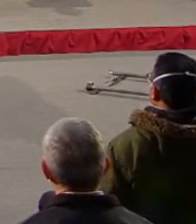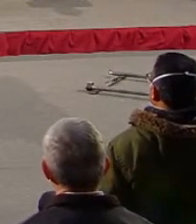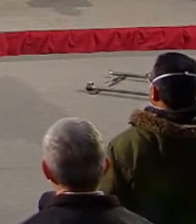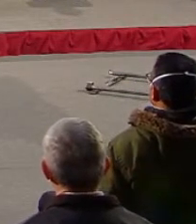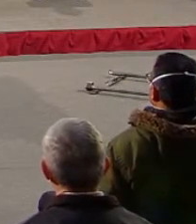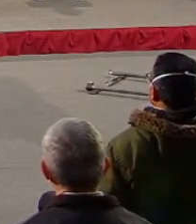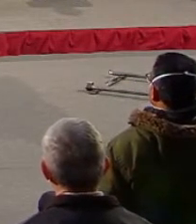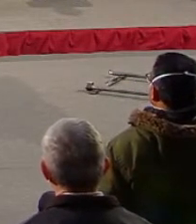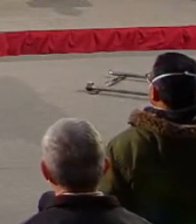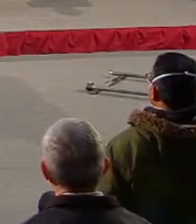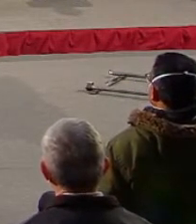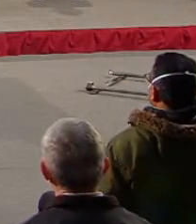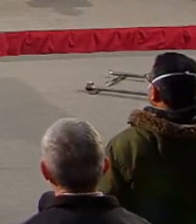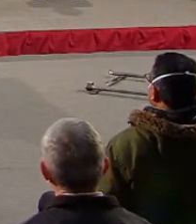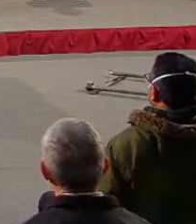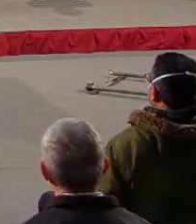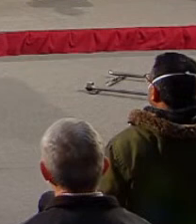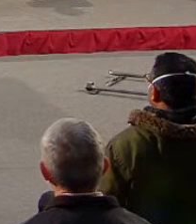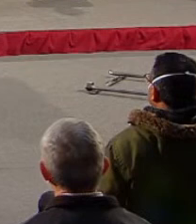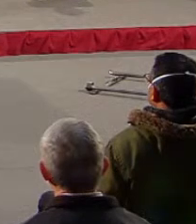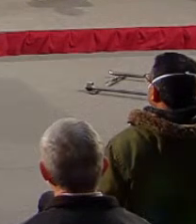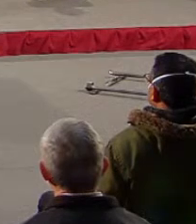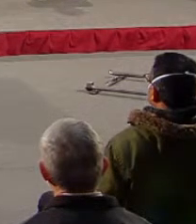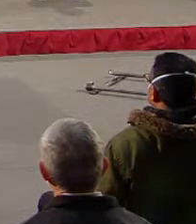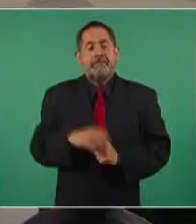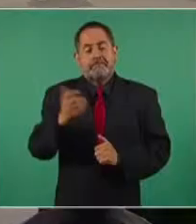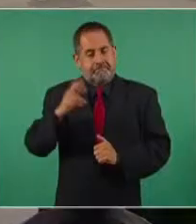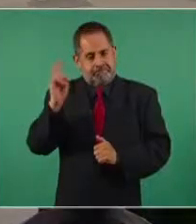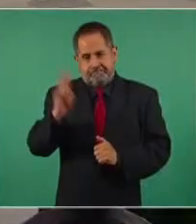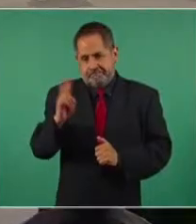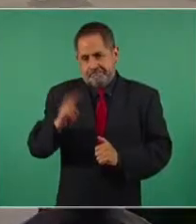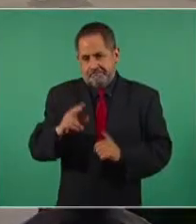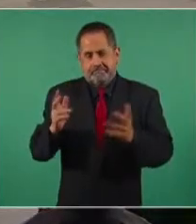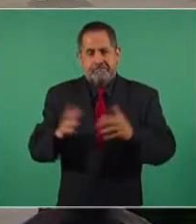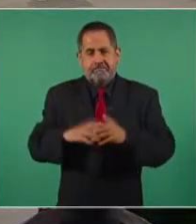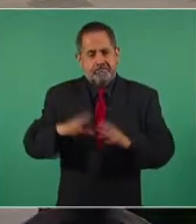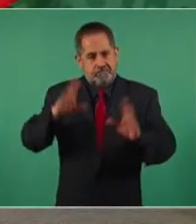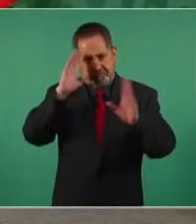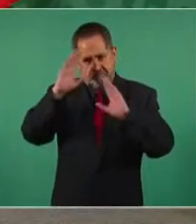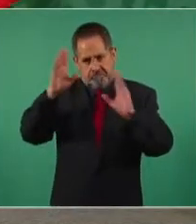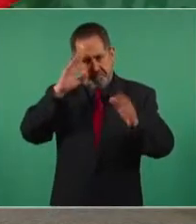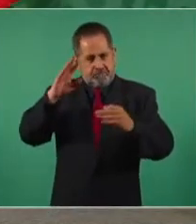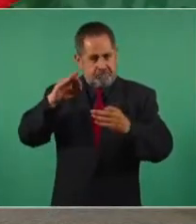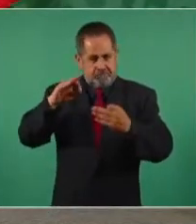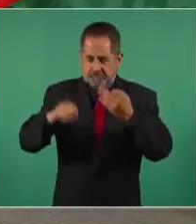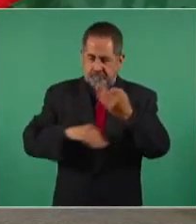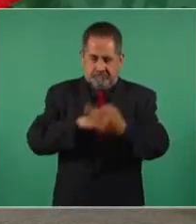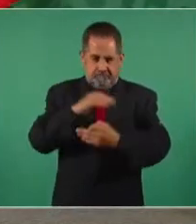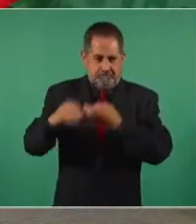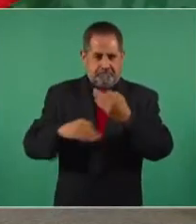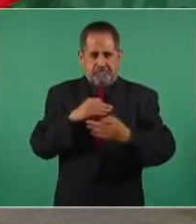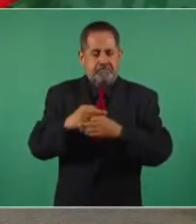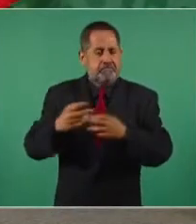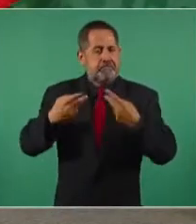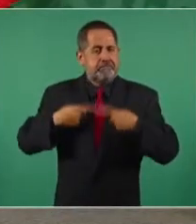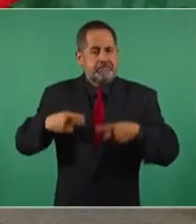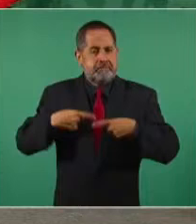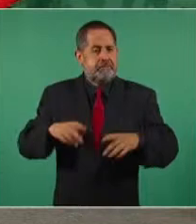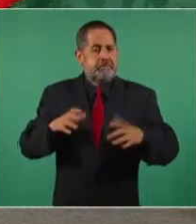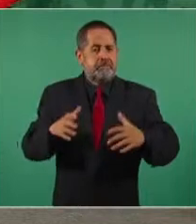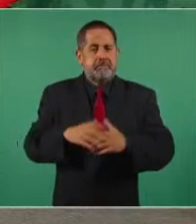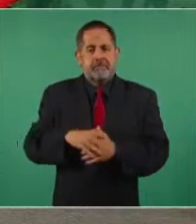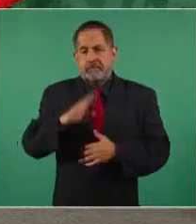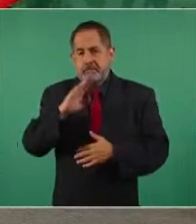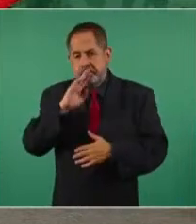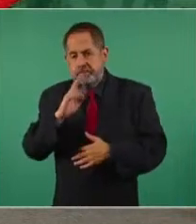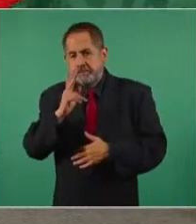ya sea la imagina este la verdad un saludo a toda la gente a las